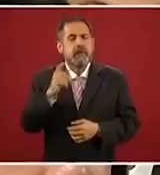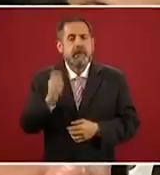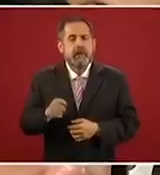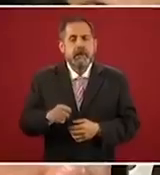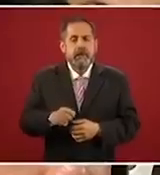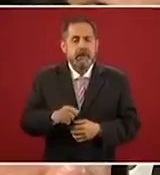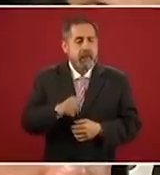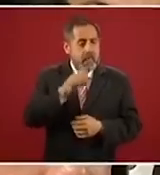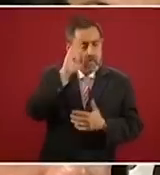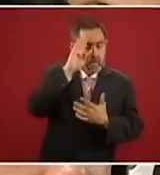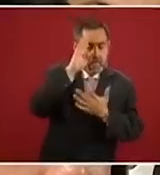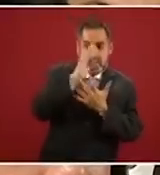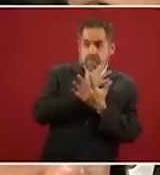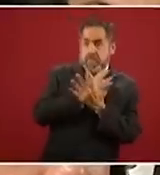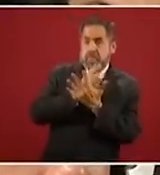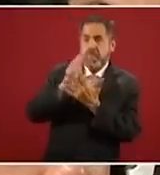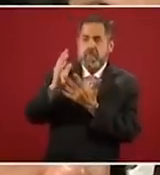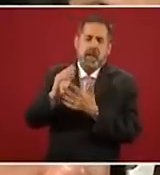los excesos.